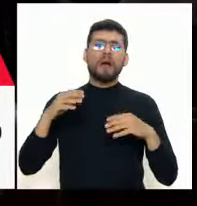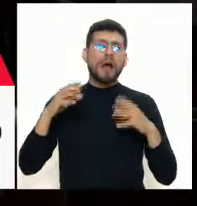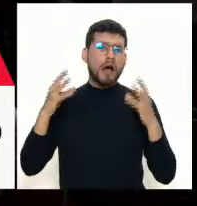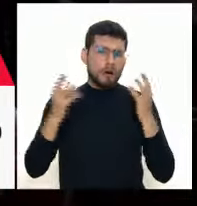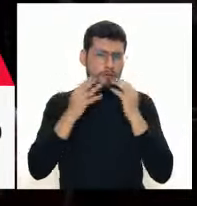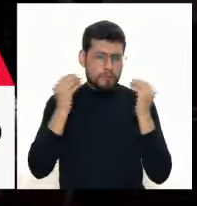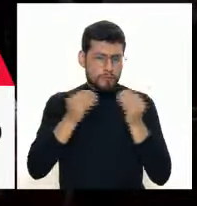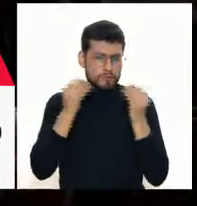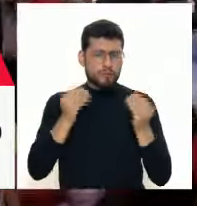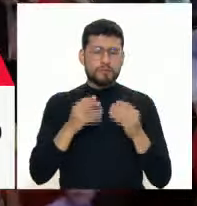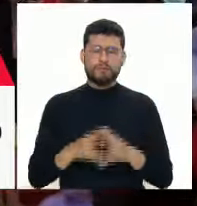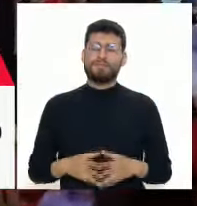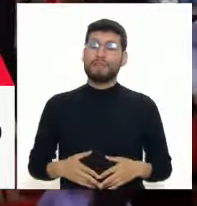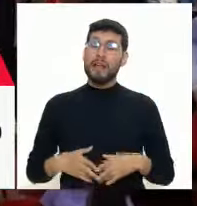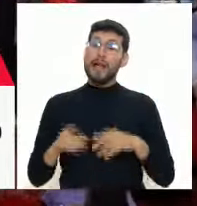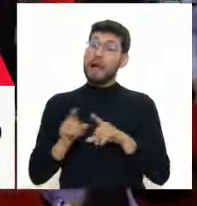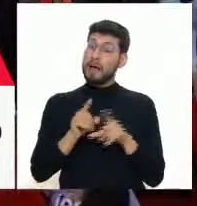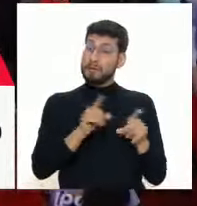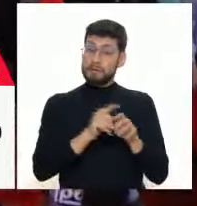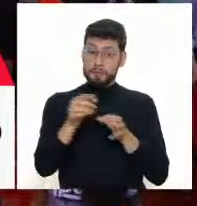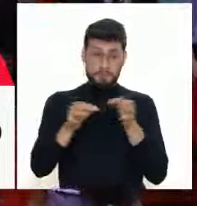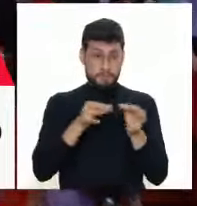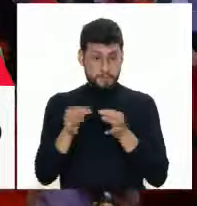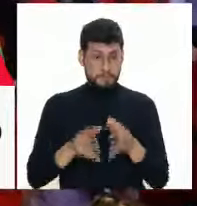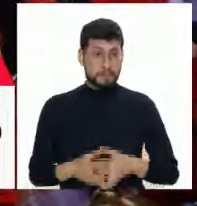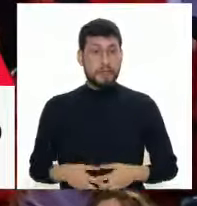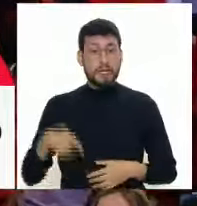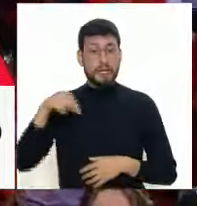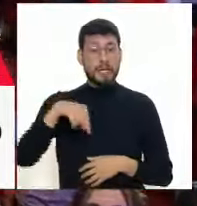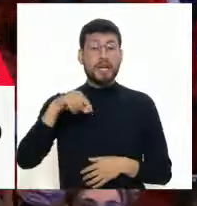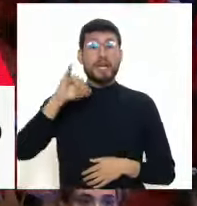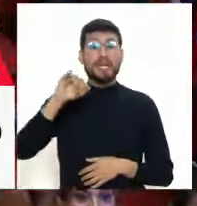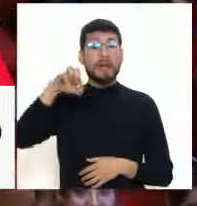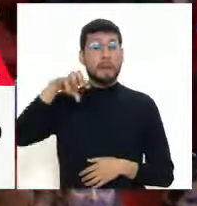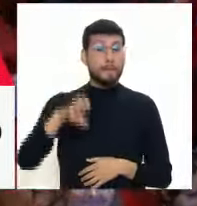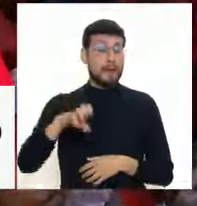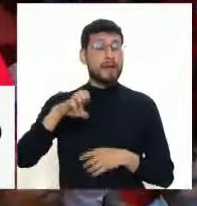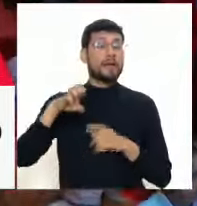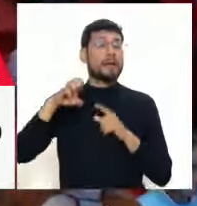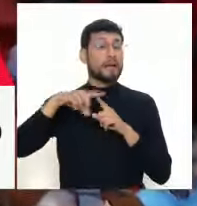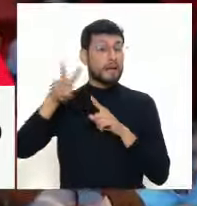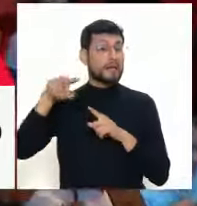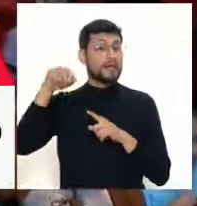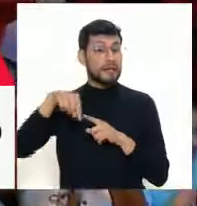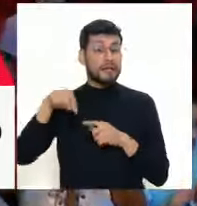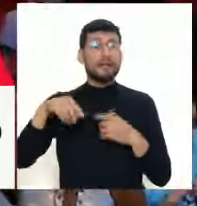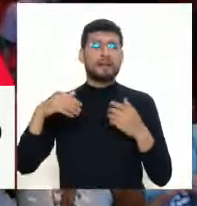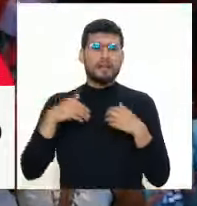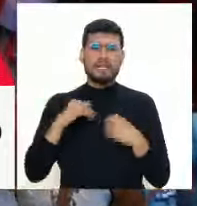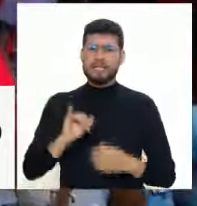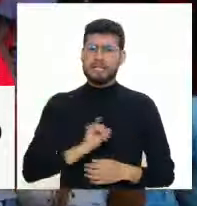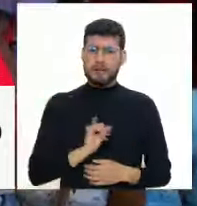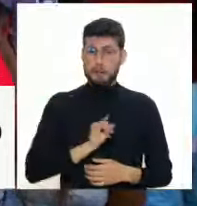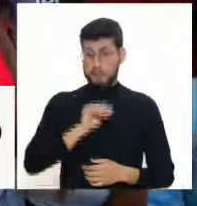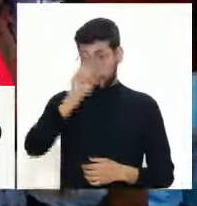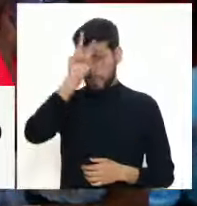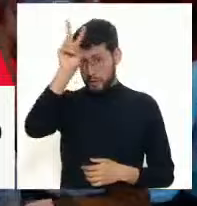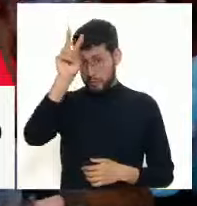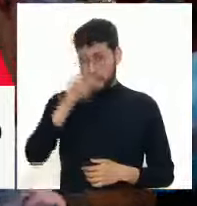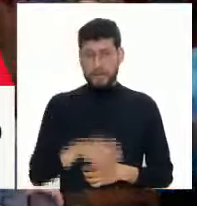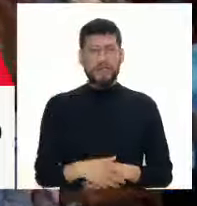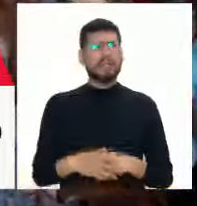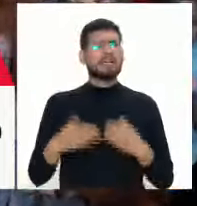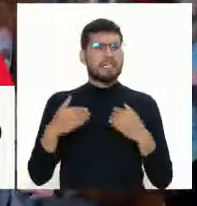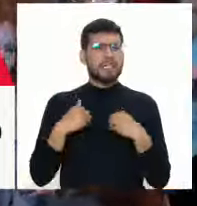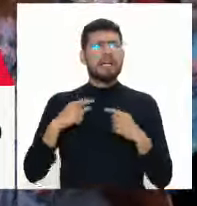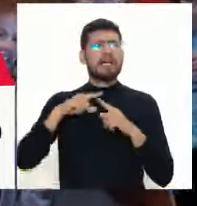y adolescentes. Además, hay que señalar que el canal IP, un canal con identidad peruana, es